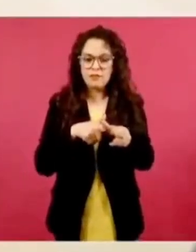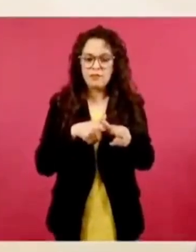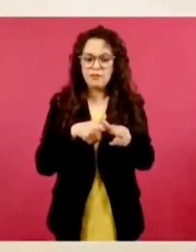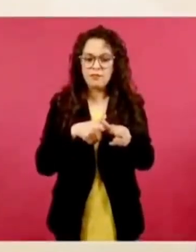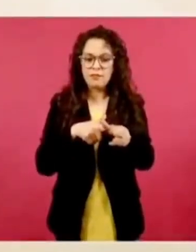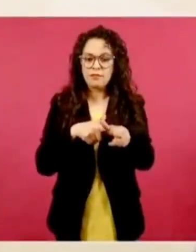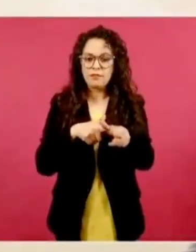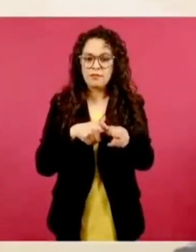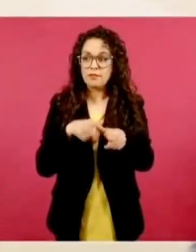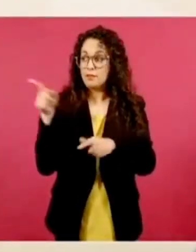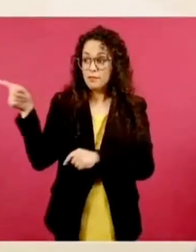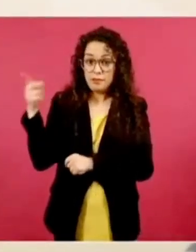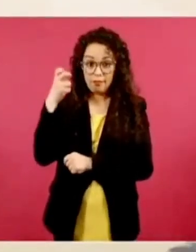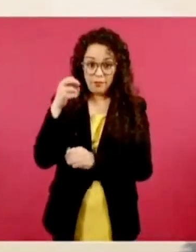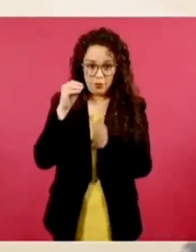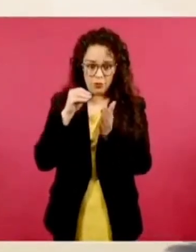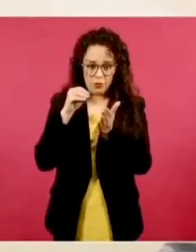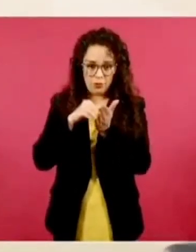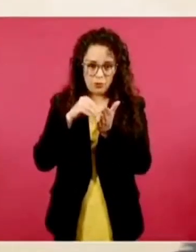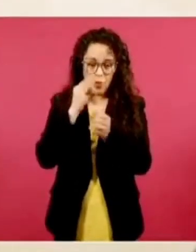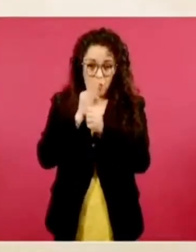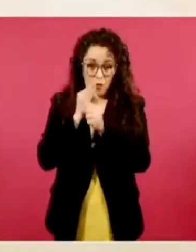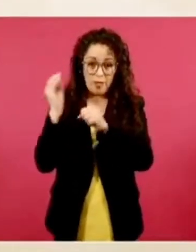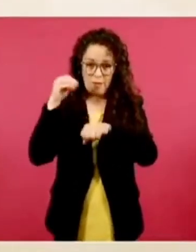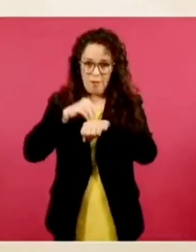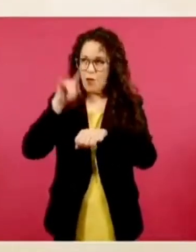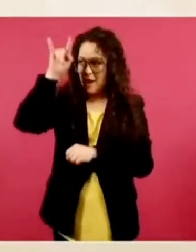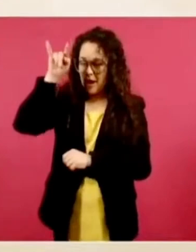es una cuestión. La otra